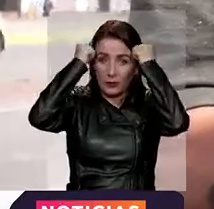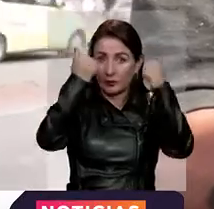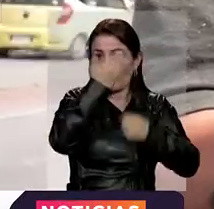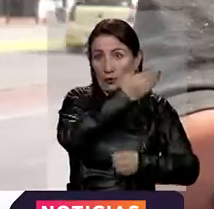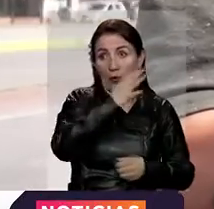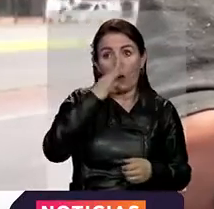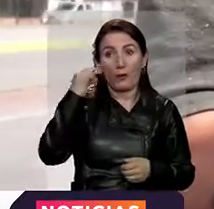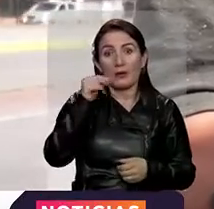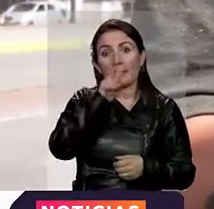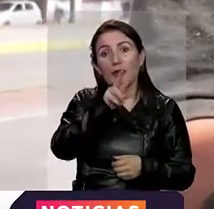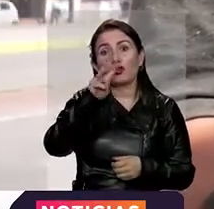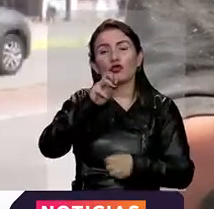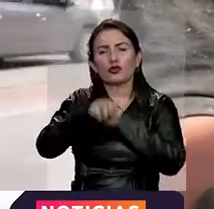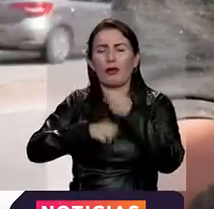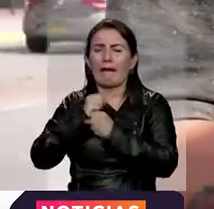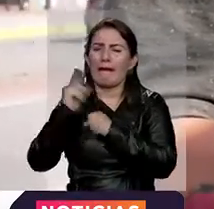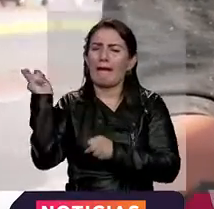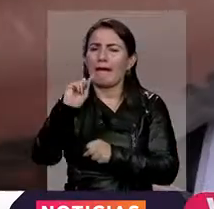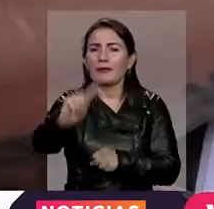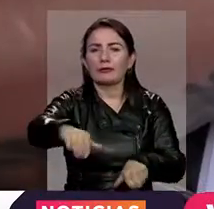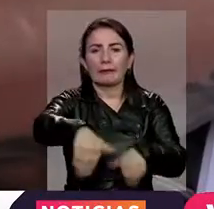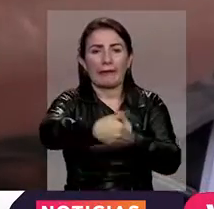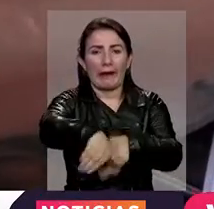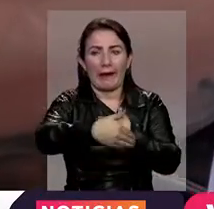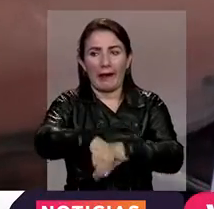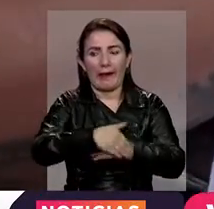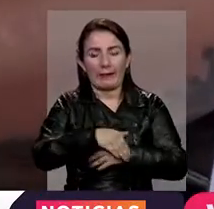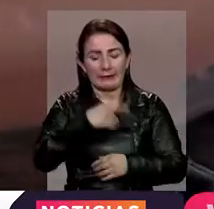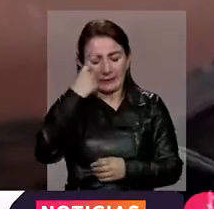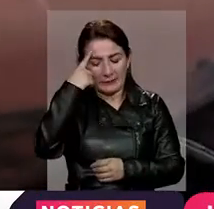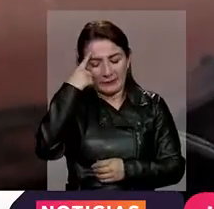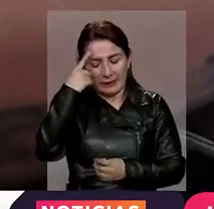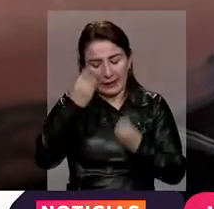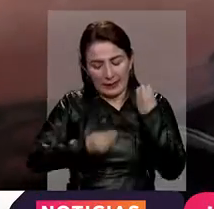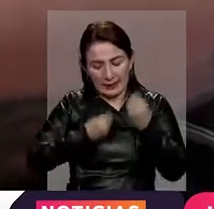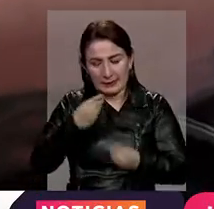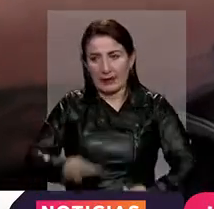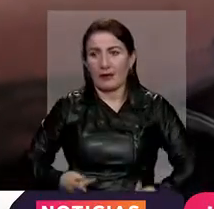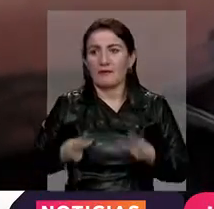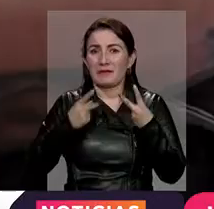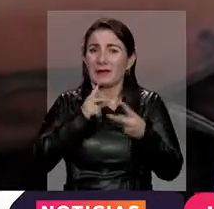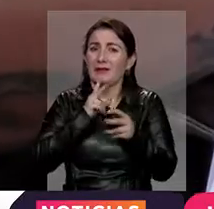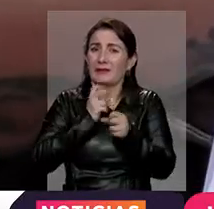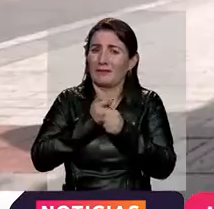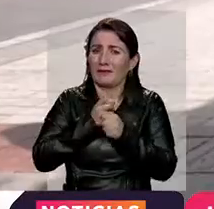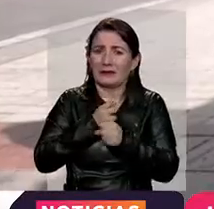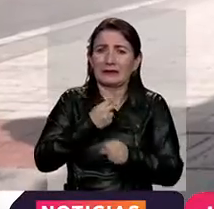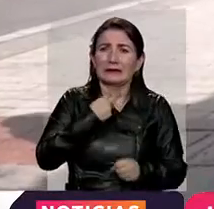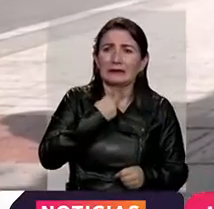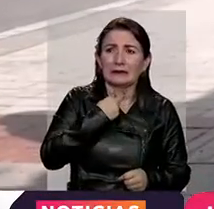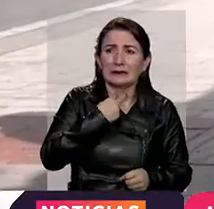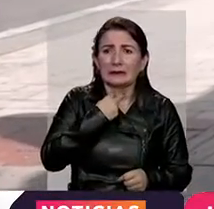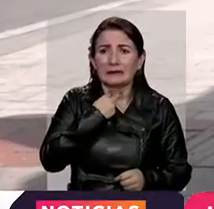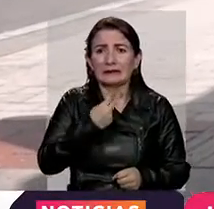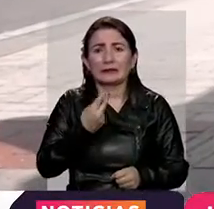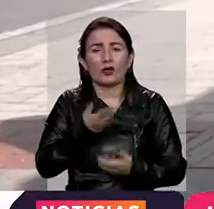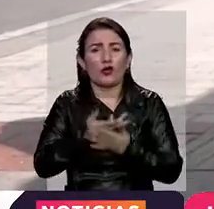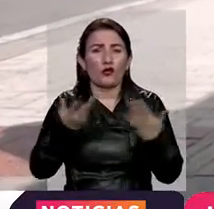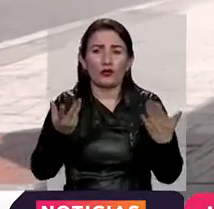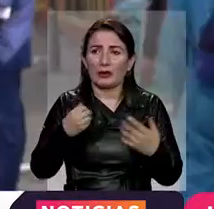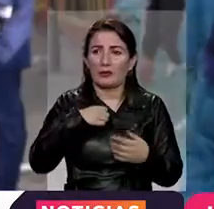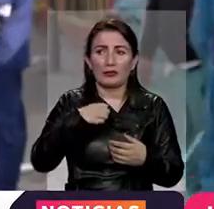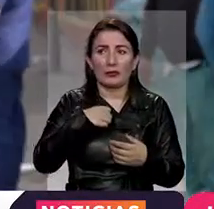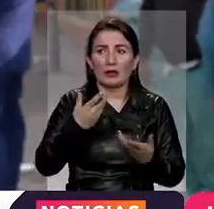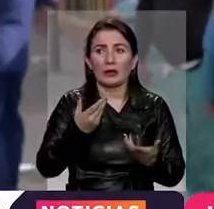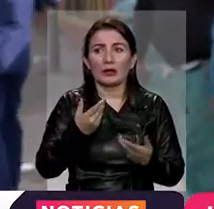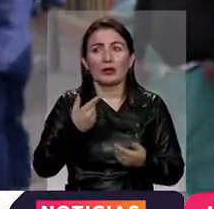28 años de rodar por las calles, le sirvieron para conocer la crudeza de una vida llena de privaciones materiales y de vivencias en exceso. Que